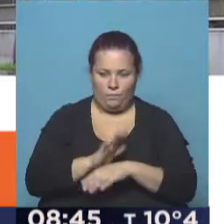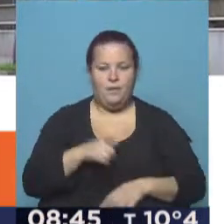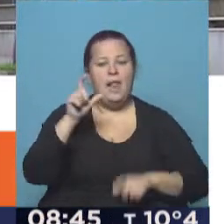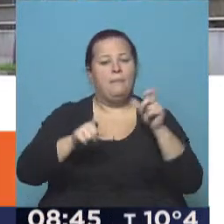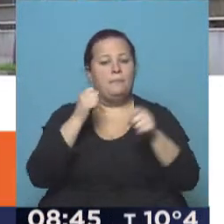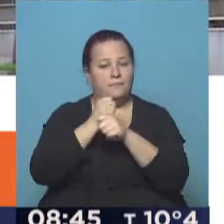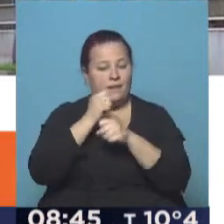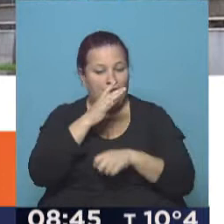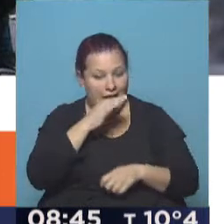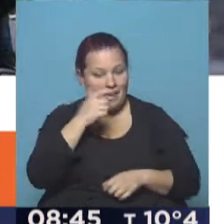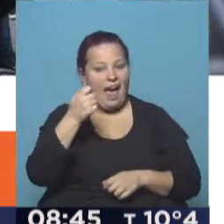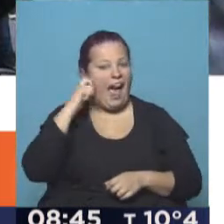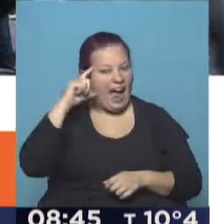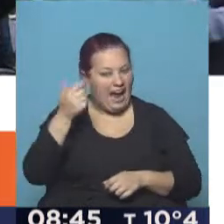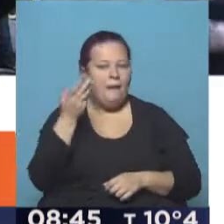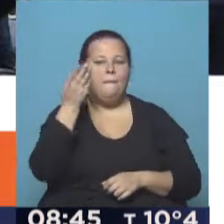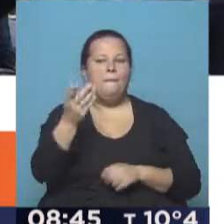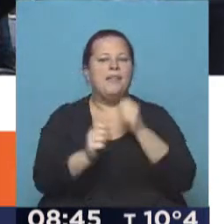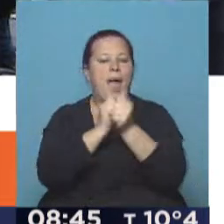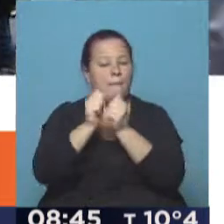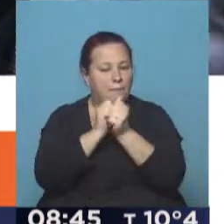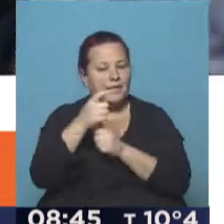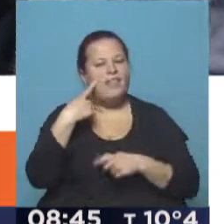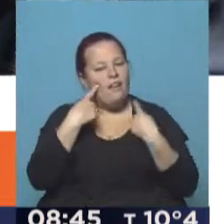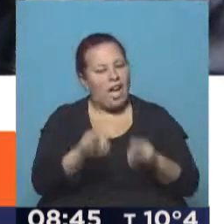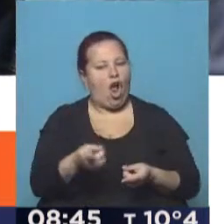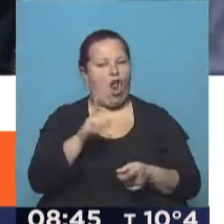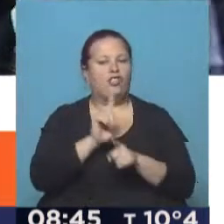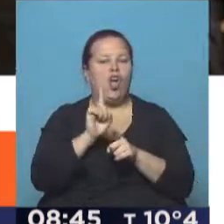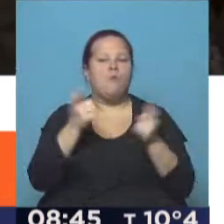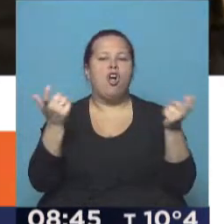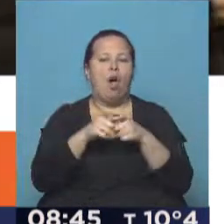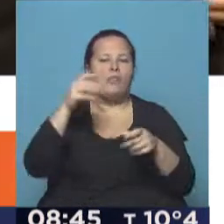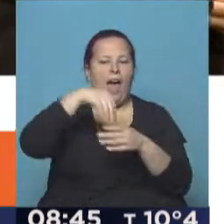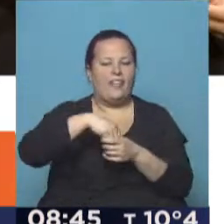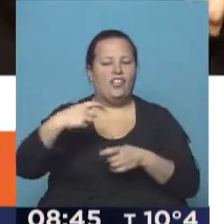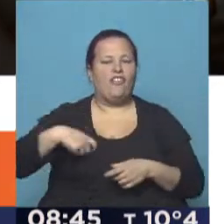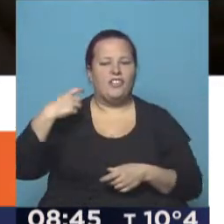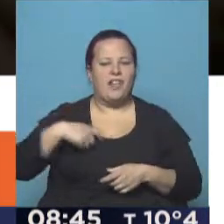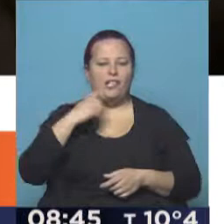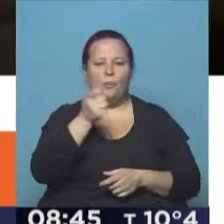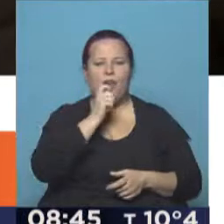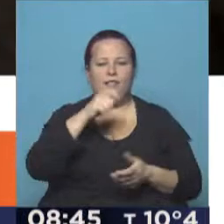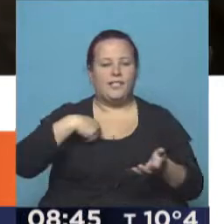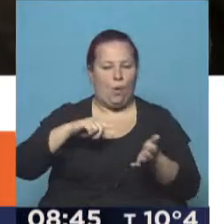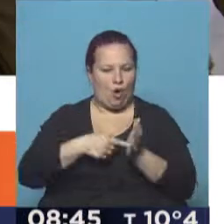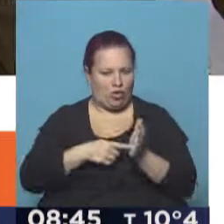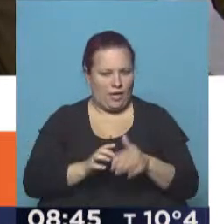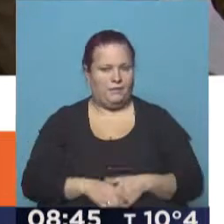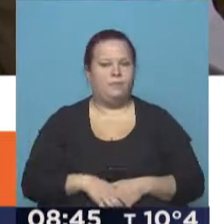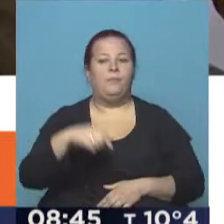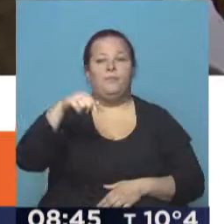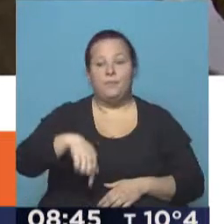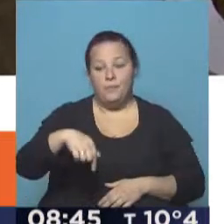trabajadores de clarín agea que solicitan a la empresa que les reconozcan como comisión interna del sindicato de prensa de buenos aires esta es